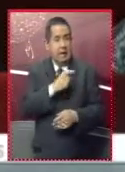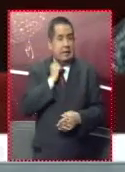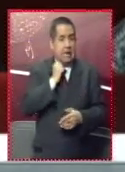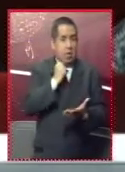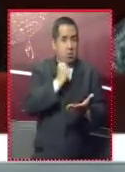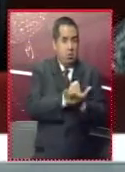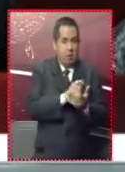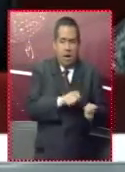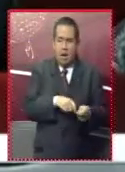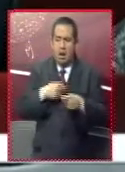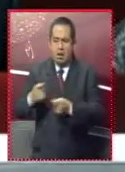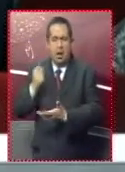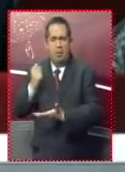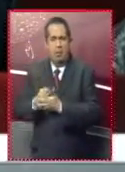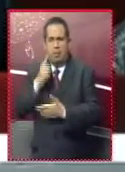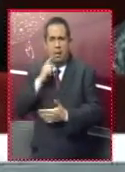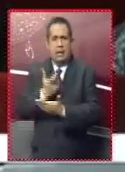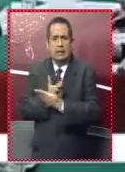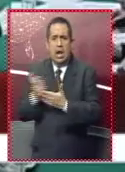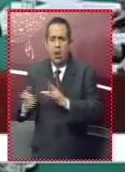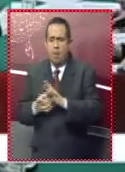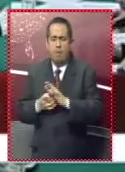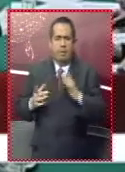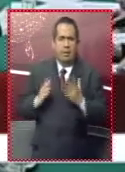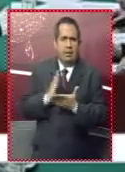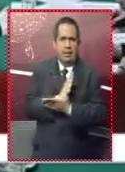para desindexar el salario mínimo.